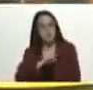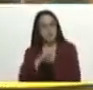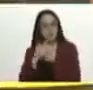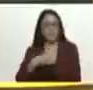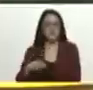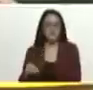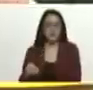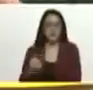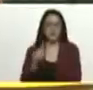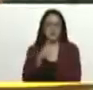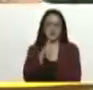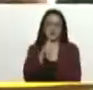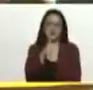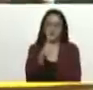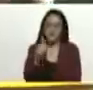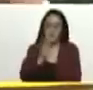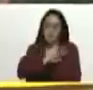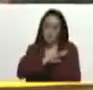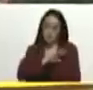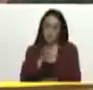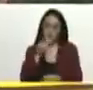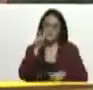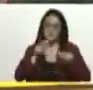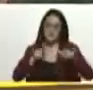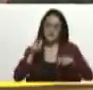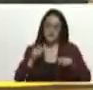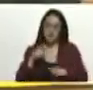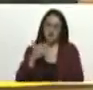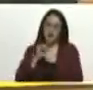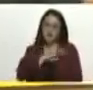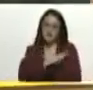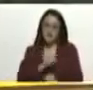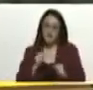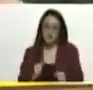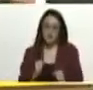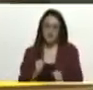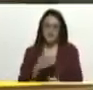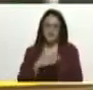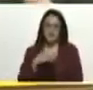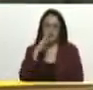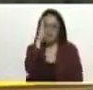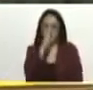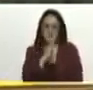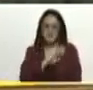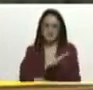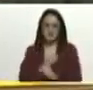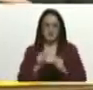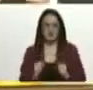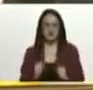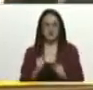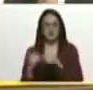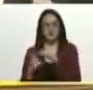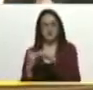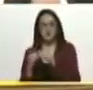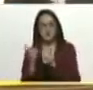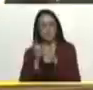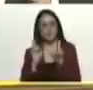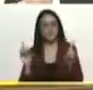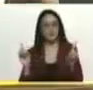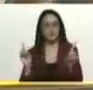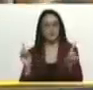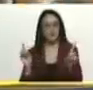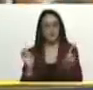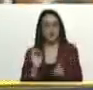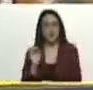gente tiene el coraje y las ganas. Si queremos en Brasil, si queremos fortalecer las instituciones democráticas o